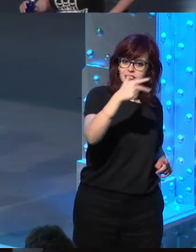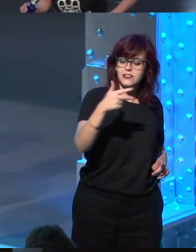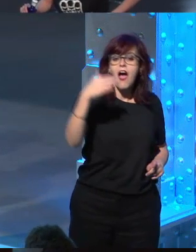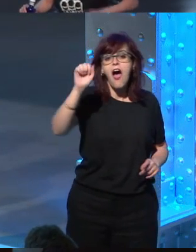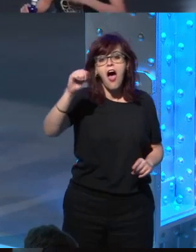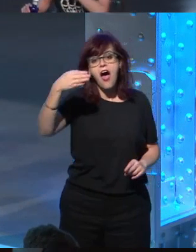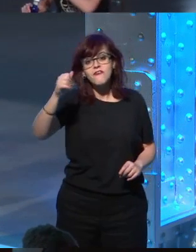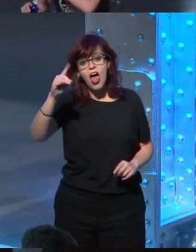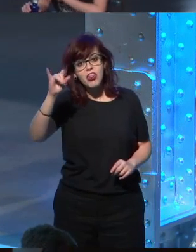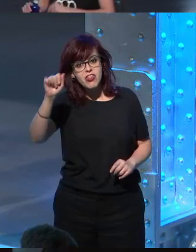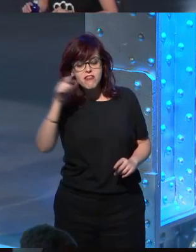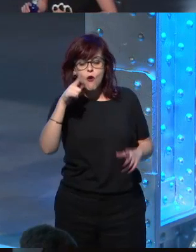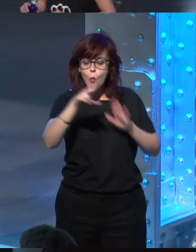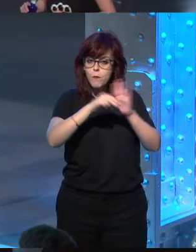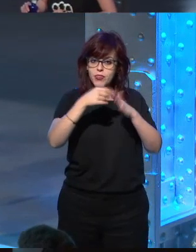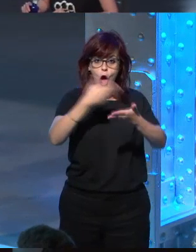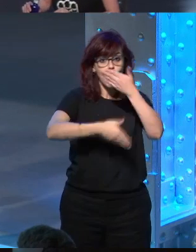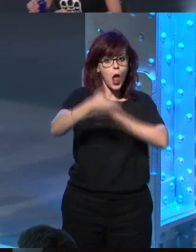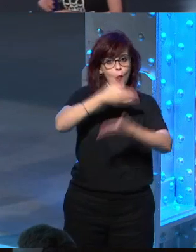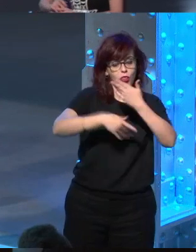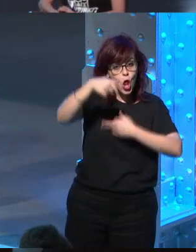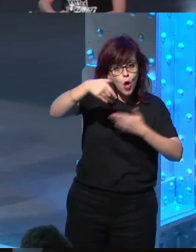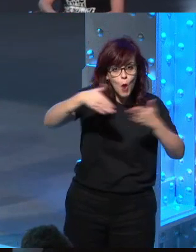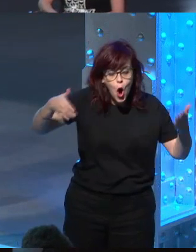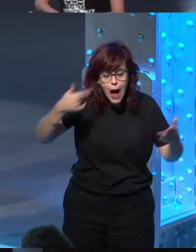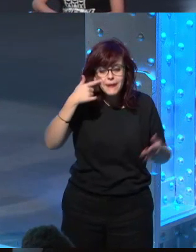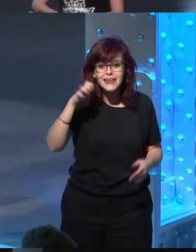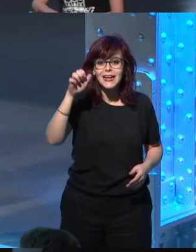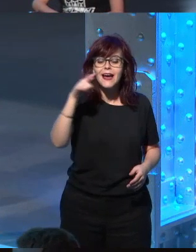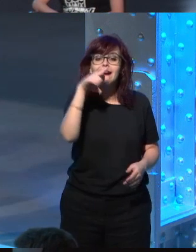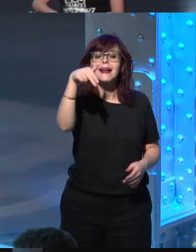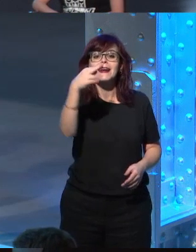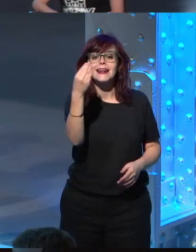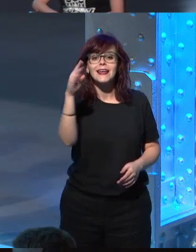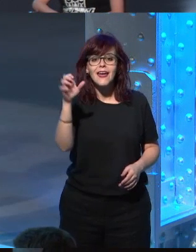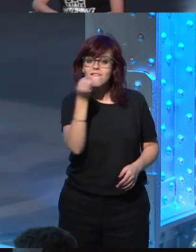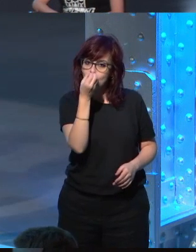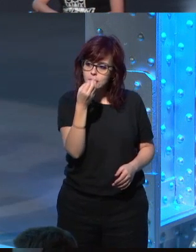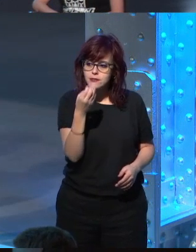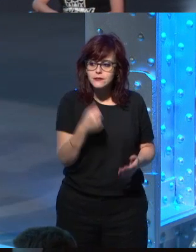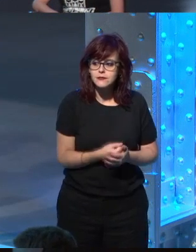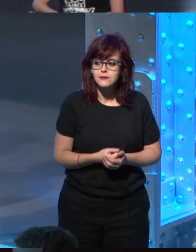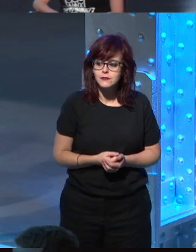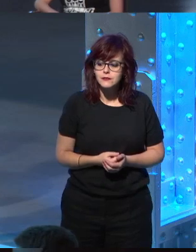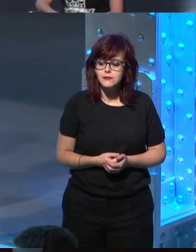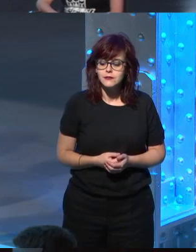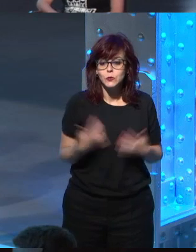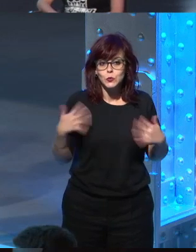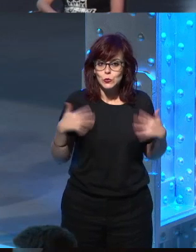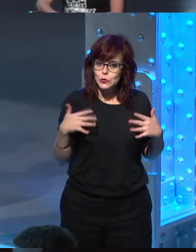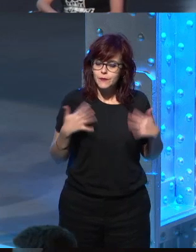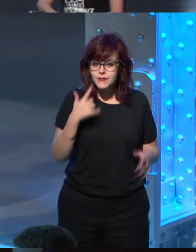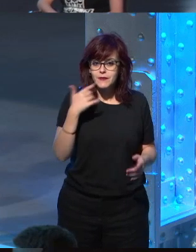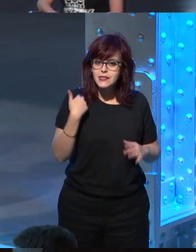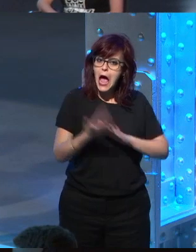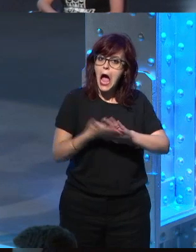guay. No, veo Sobre que, todo veo para que mí, pueden ¿eh? salir colaboraciones de aquí. Sí. Enrique Flores, ¿cómo vamos con...? Ahora ya